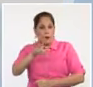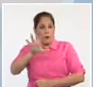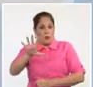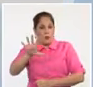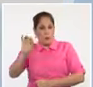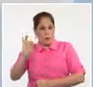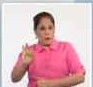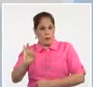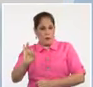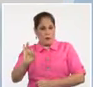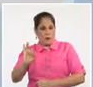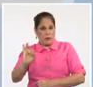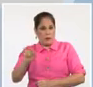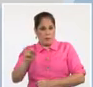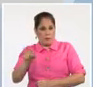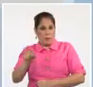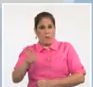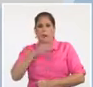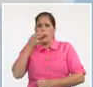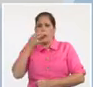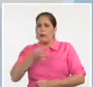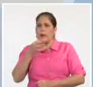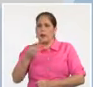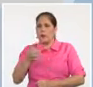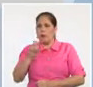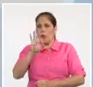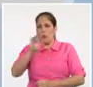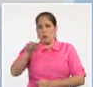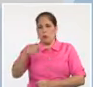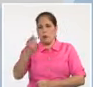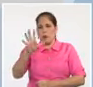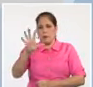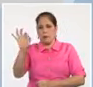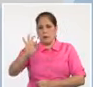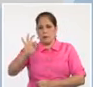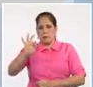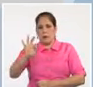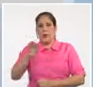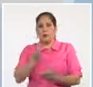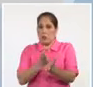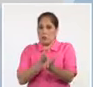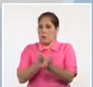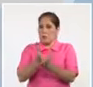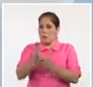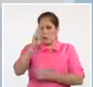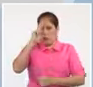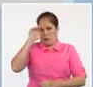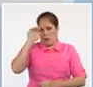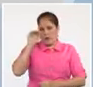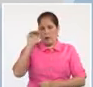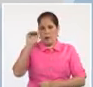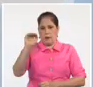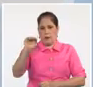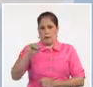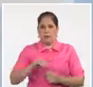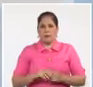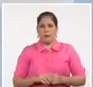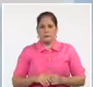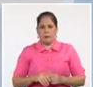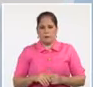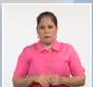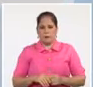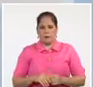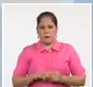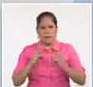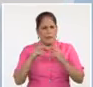16.557, estamos hablando del 8,5%, se mantienen ingresados, se mantienen activos. La